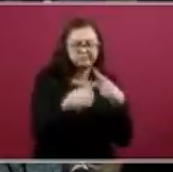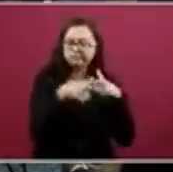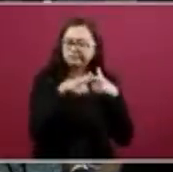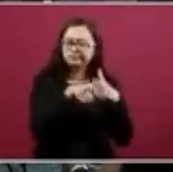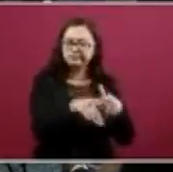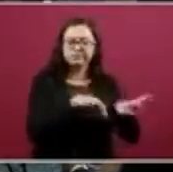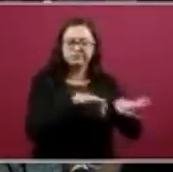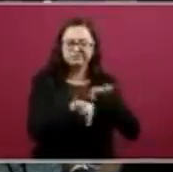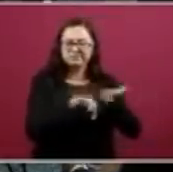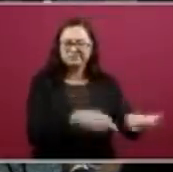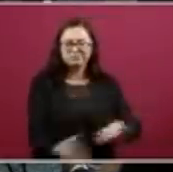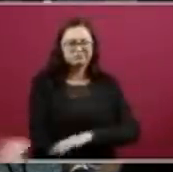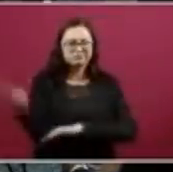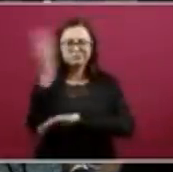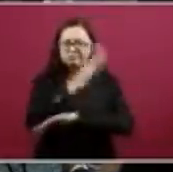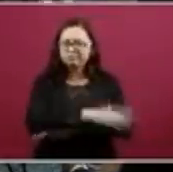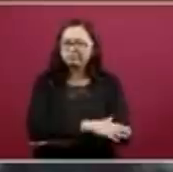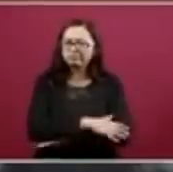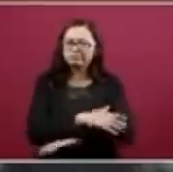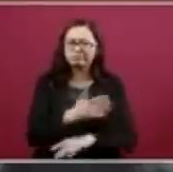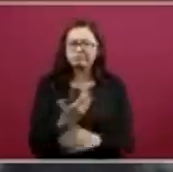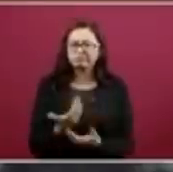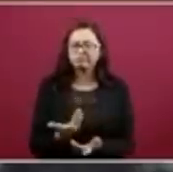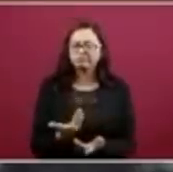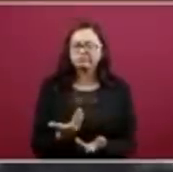trabajan todo el tiempo